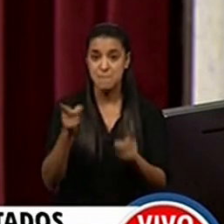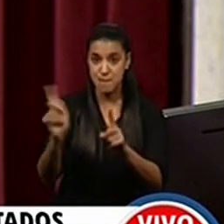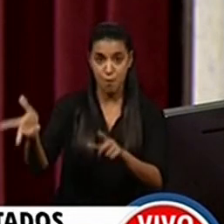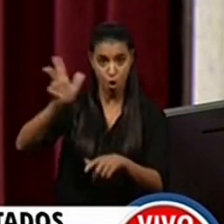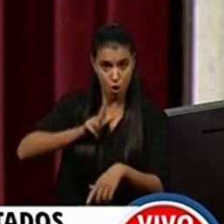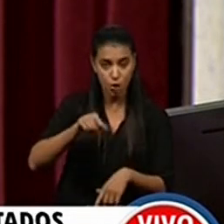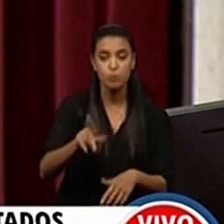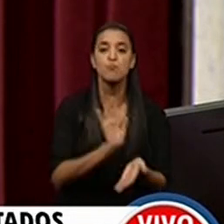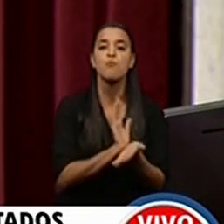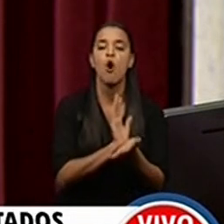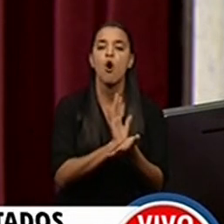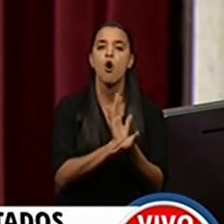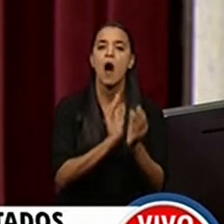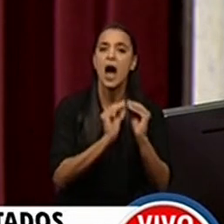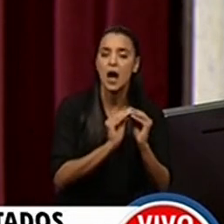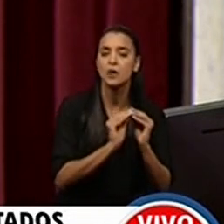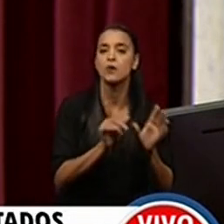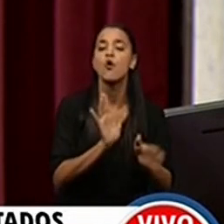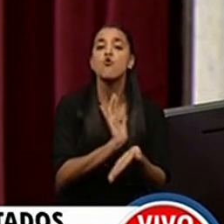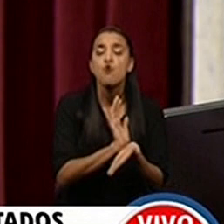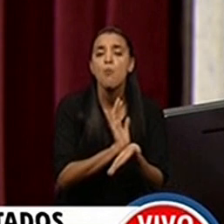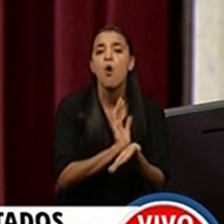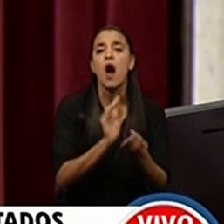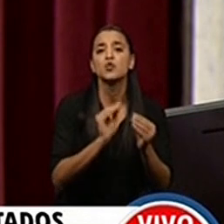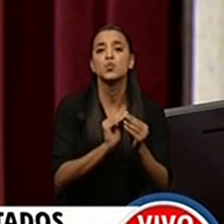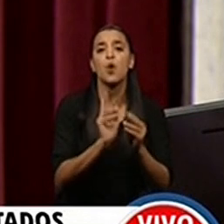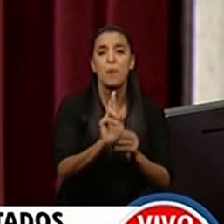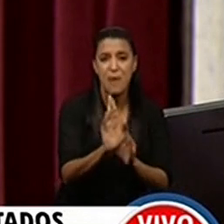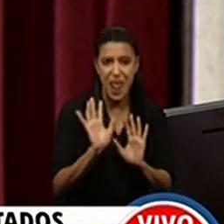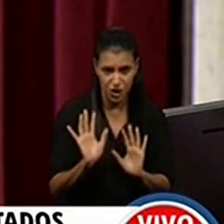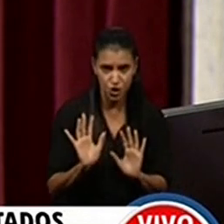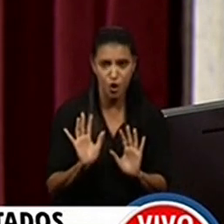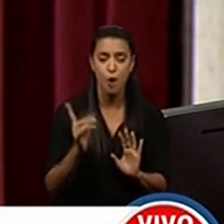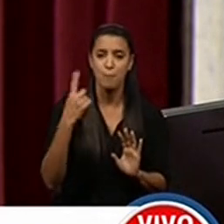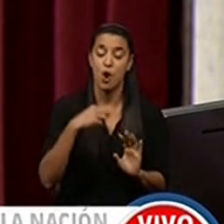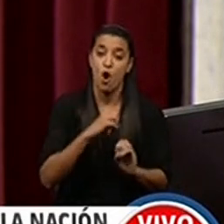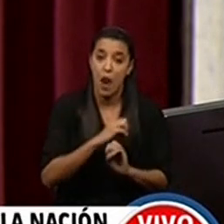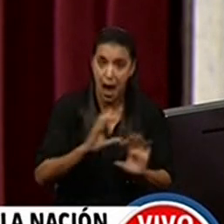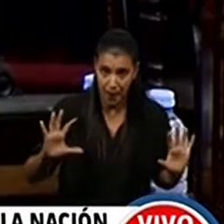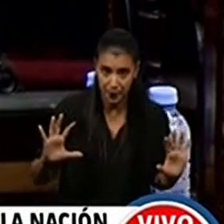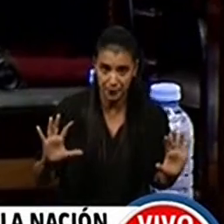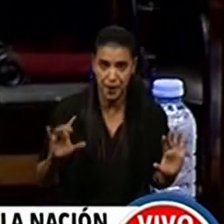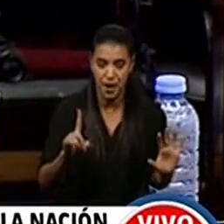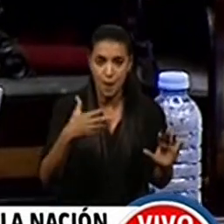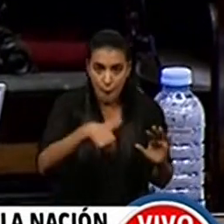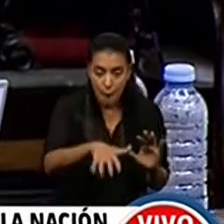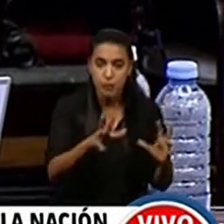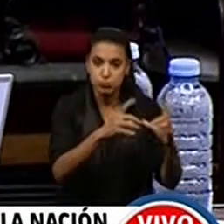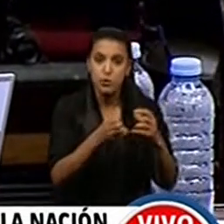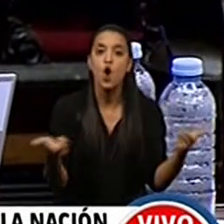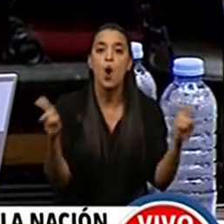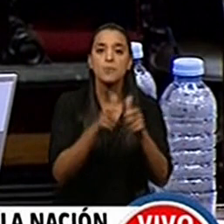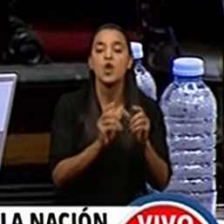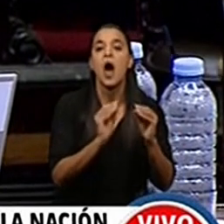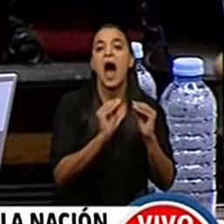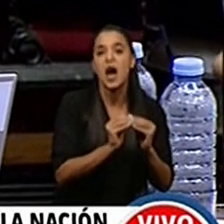plantea como una cuestión, digamos, como si fuera una cuestión de privilegio, pero agravada, a tratar en la Comisión de